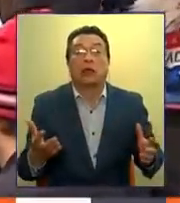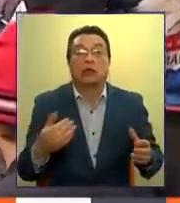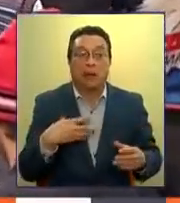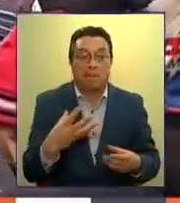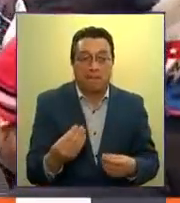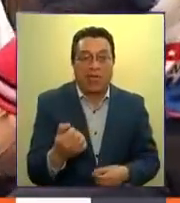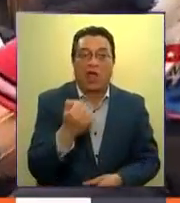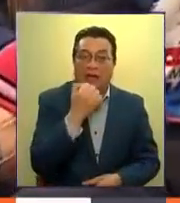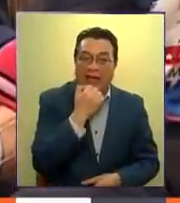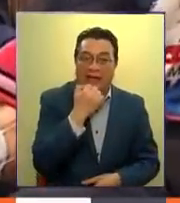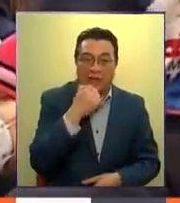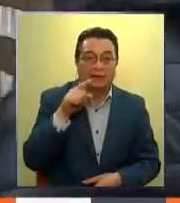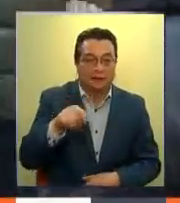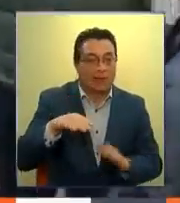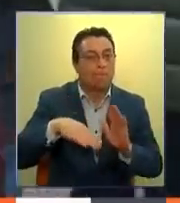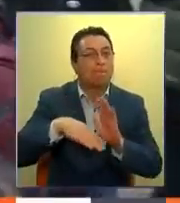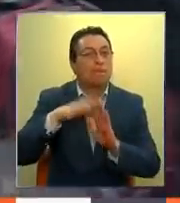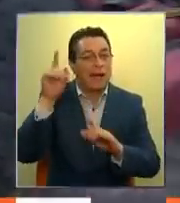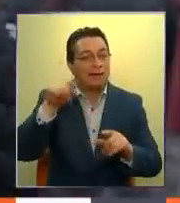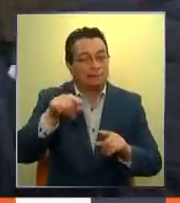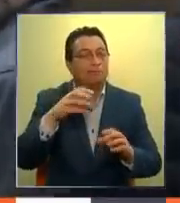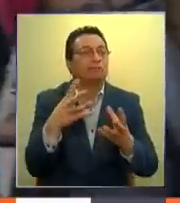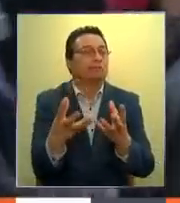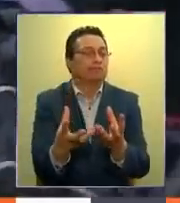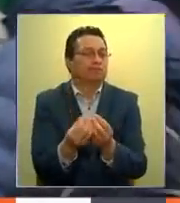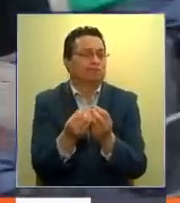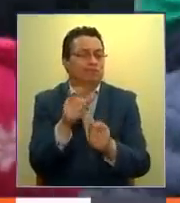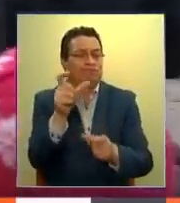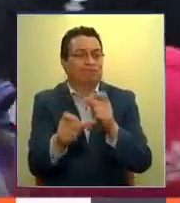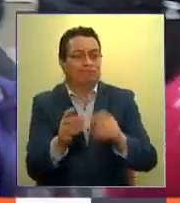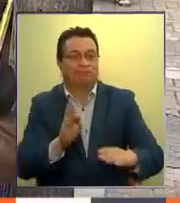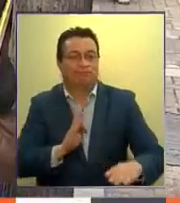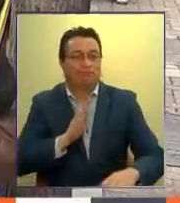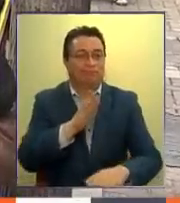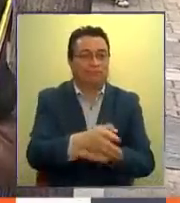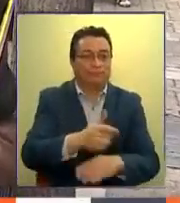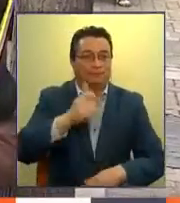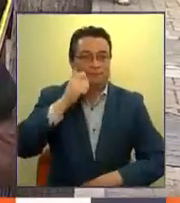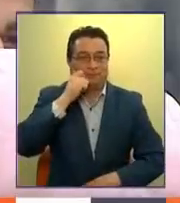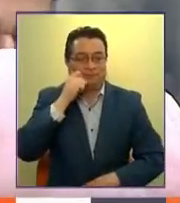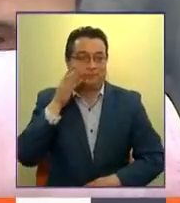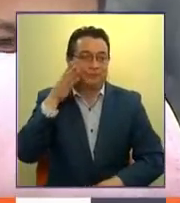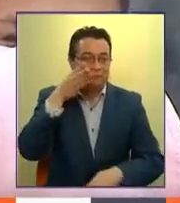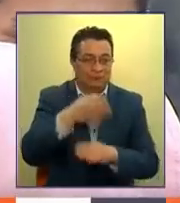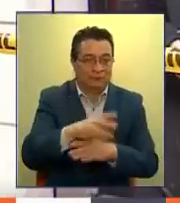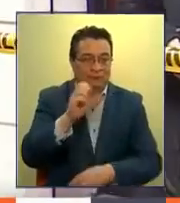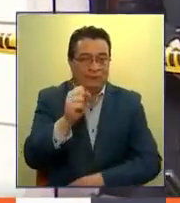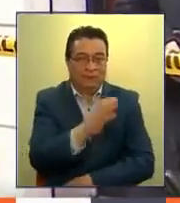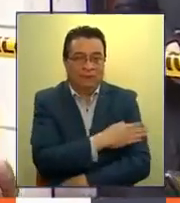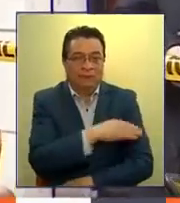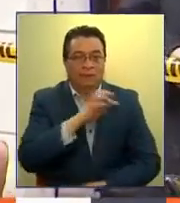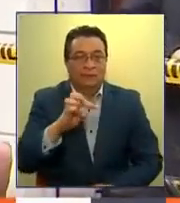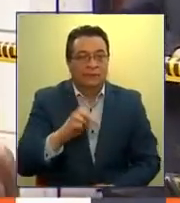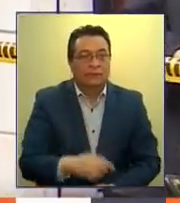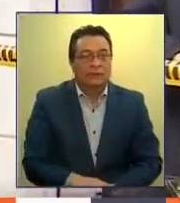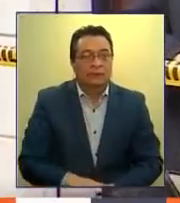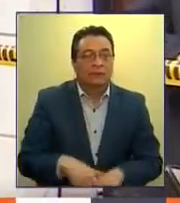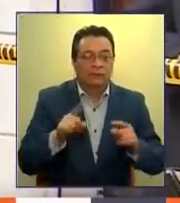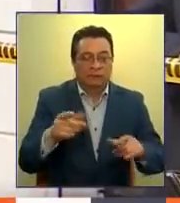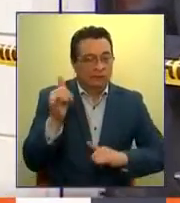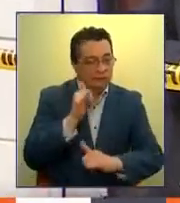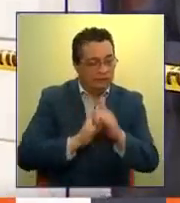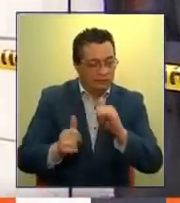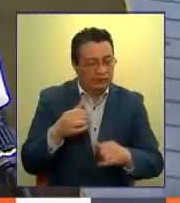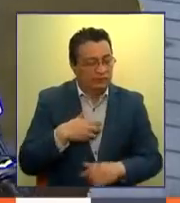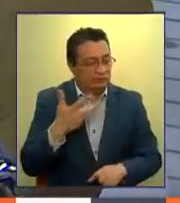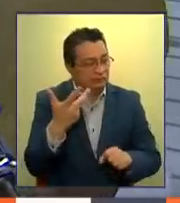equivocarse, esa fue una de las razones que llevó a miles de personas a ir presencialmente a las sucursales de las AFP. Uno confía en mucho en internet y no le pegó nada